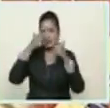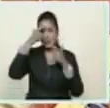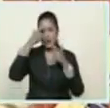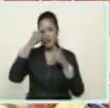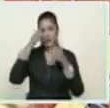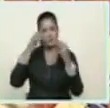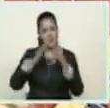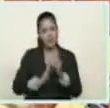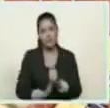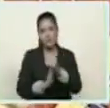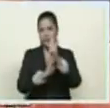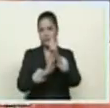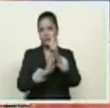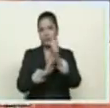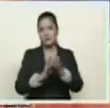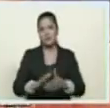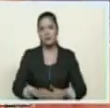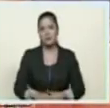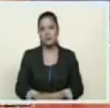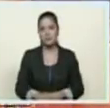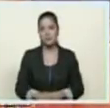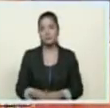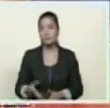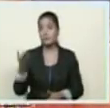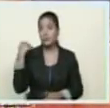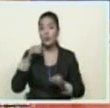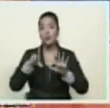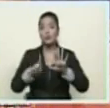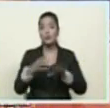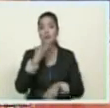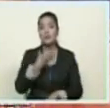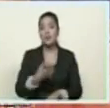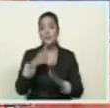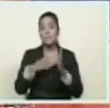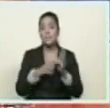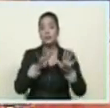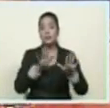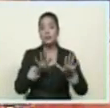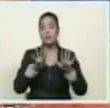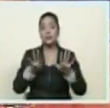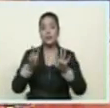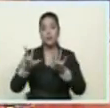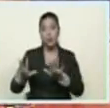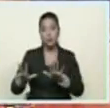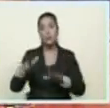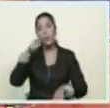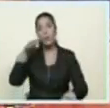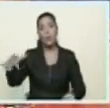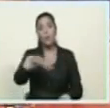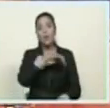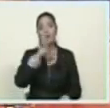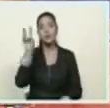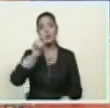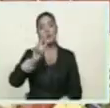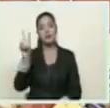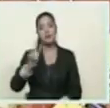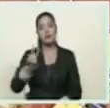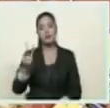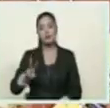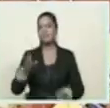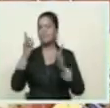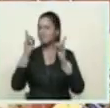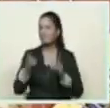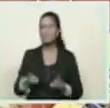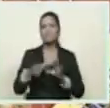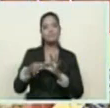chávez al frente cuando un 6 de diciembre de 1998 el pueblo venezolano por